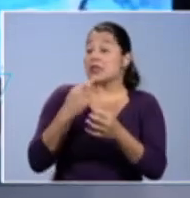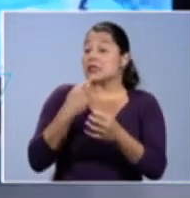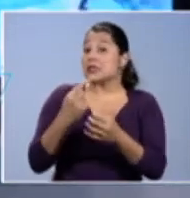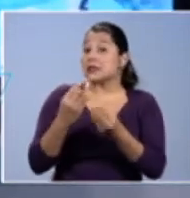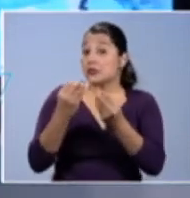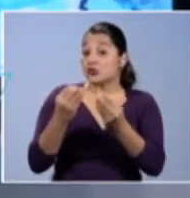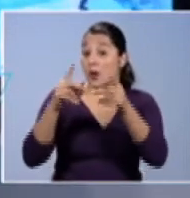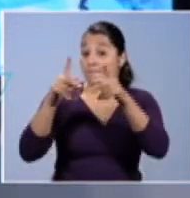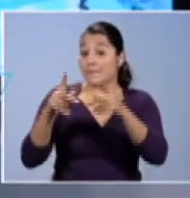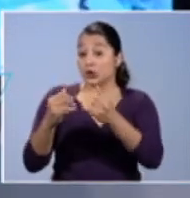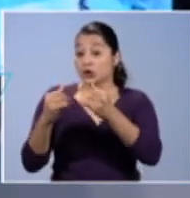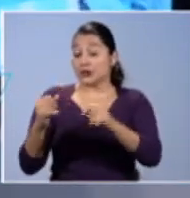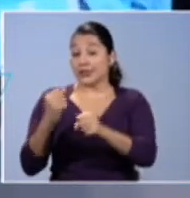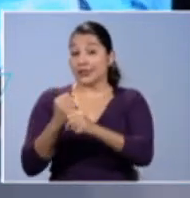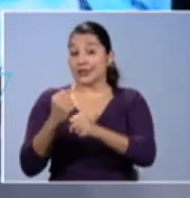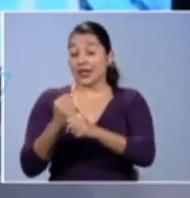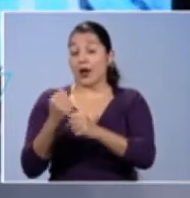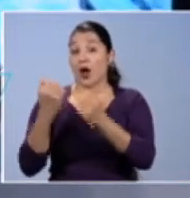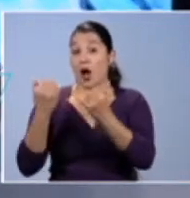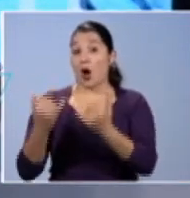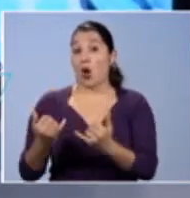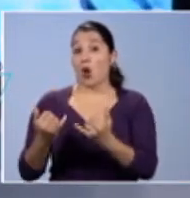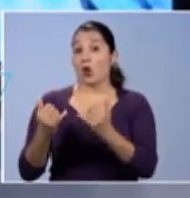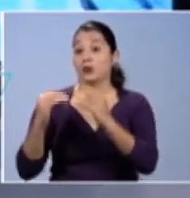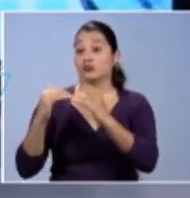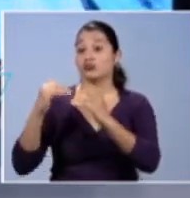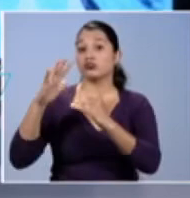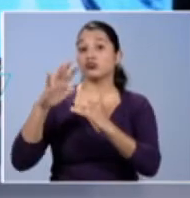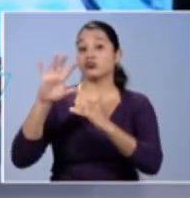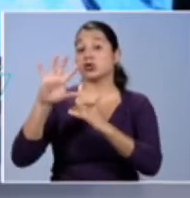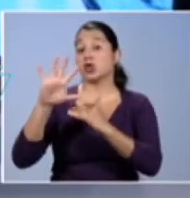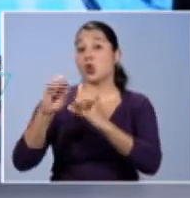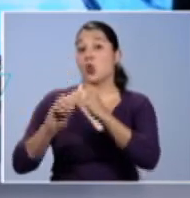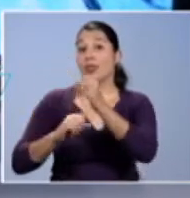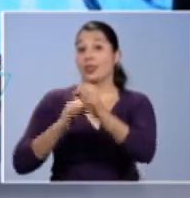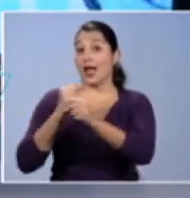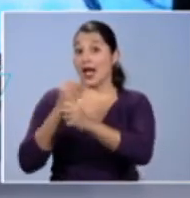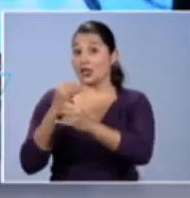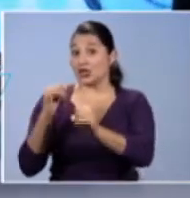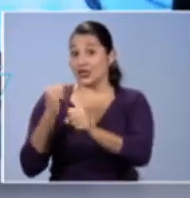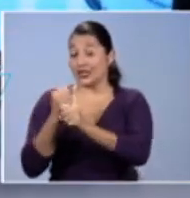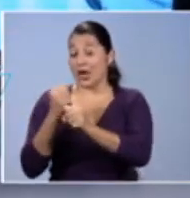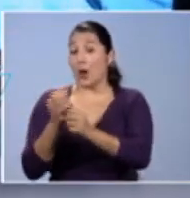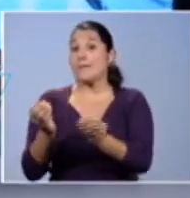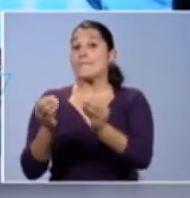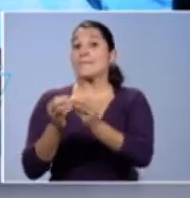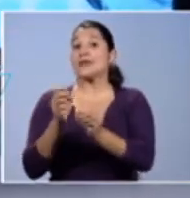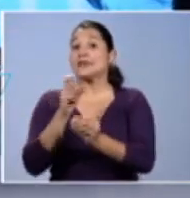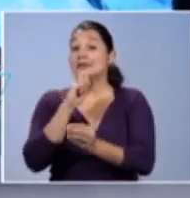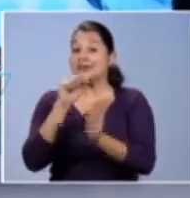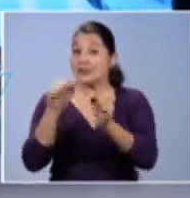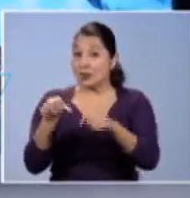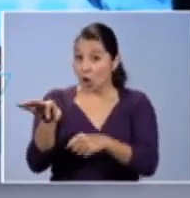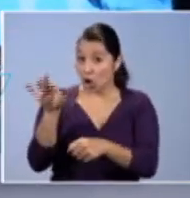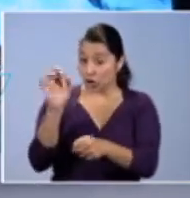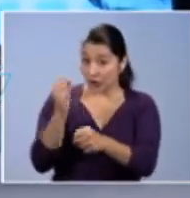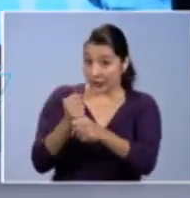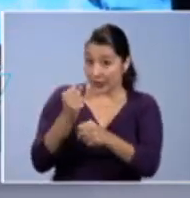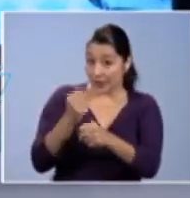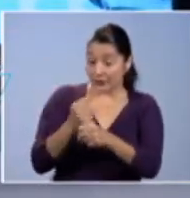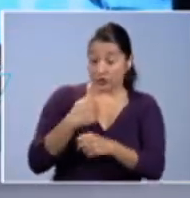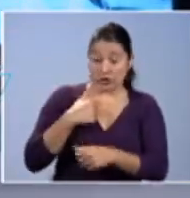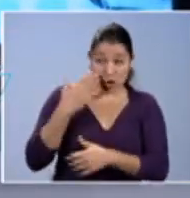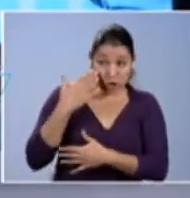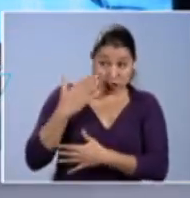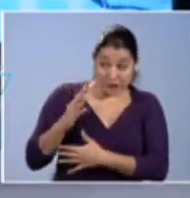actualmente desempleadas de 50 años en adelante les cuesta más conseguir trabajo. No sé si